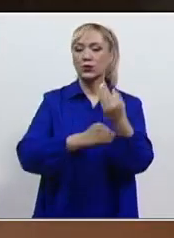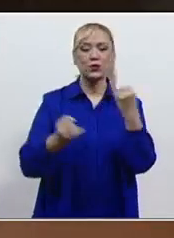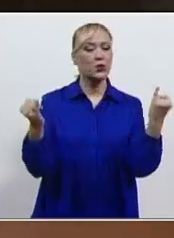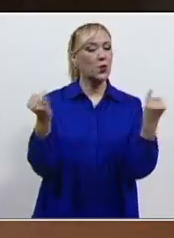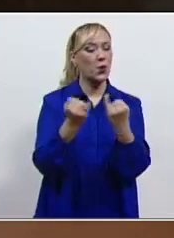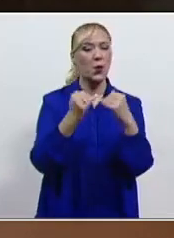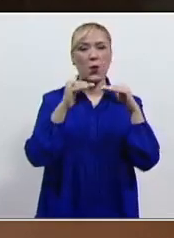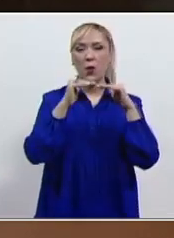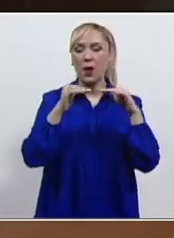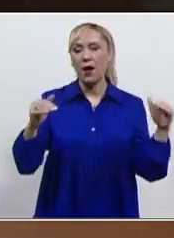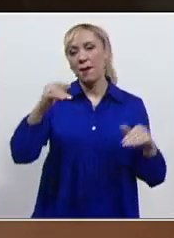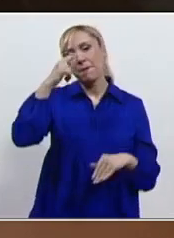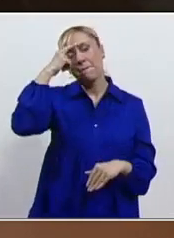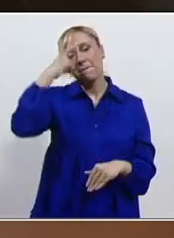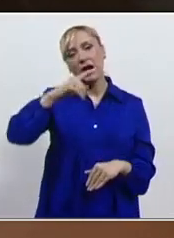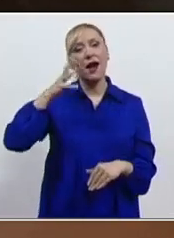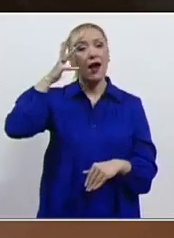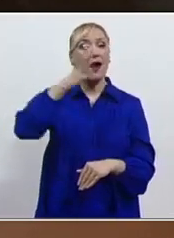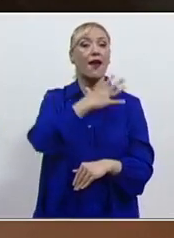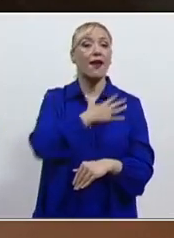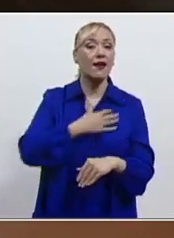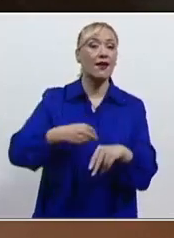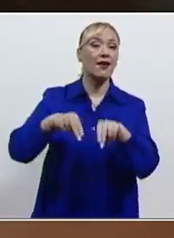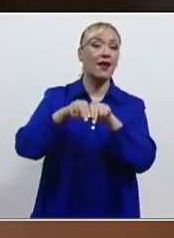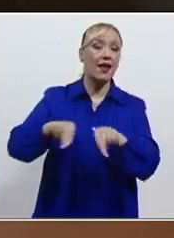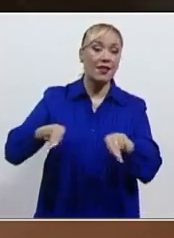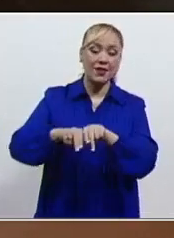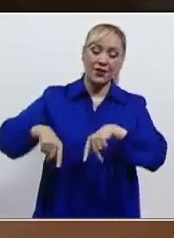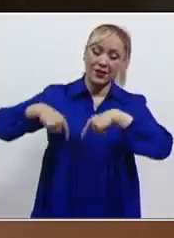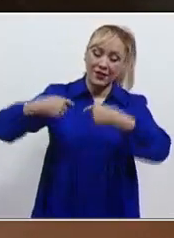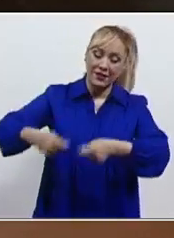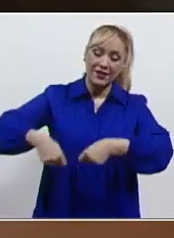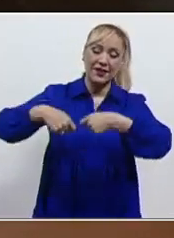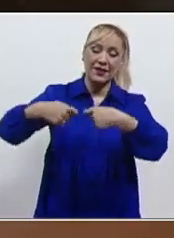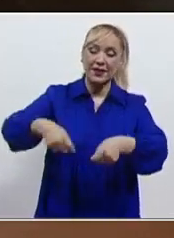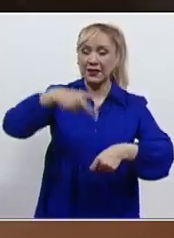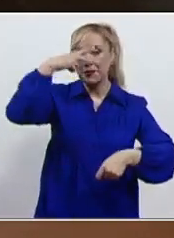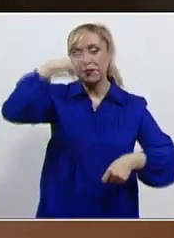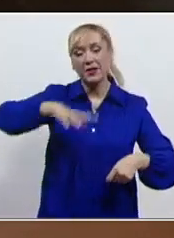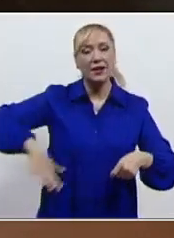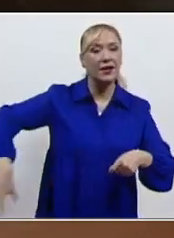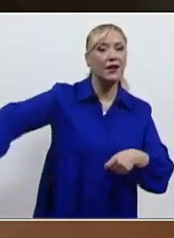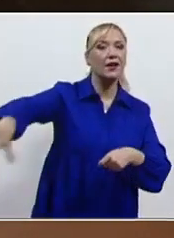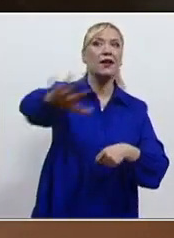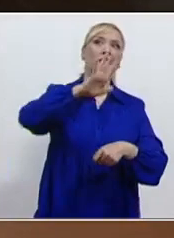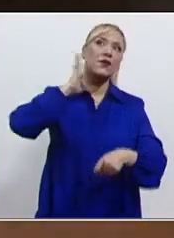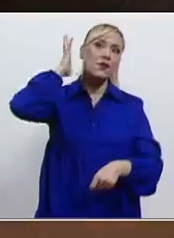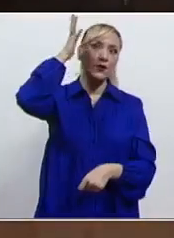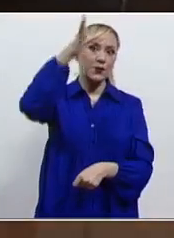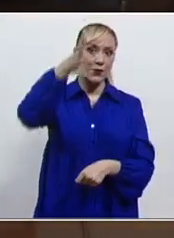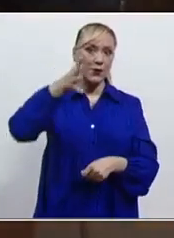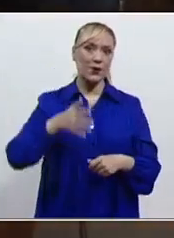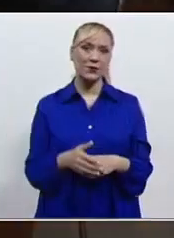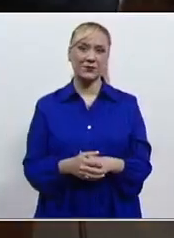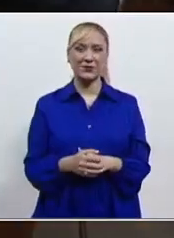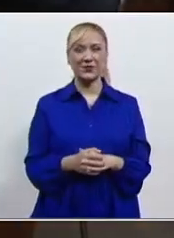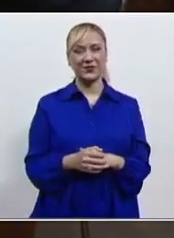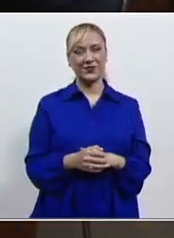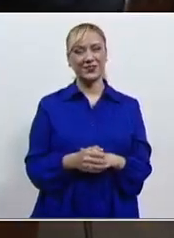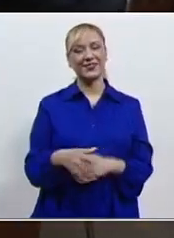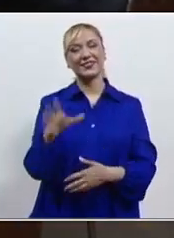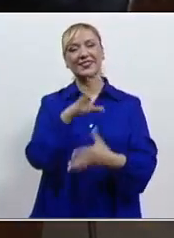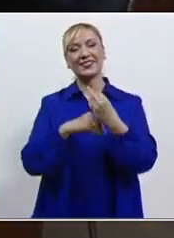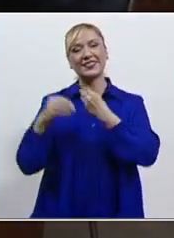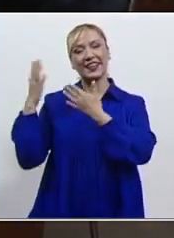quién? Para nuestros hijos, para nuestros nietos, para los mexicanos del futuro. Por su parte,